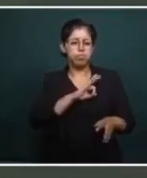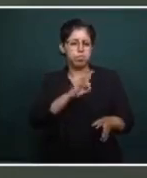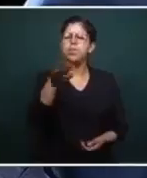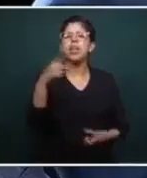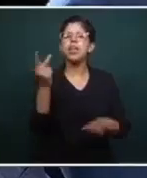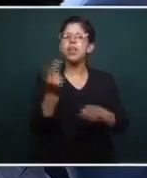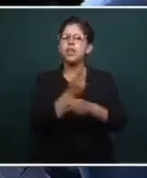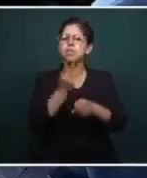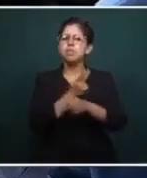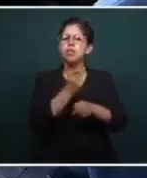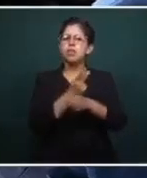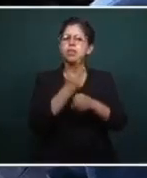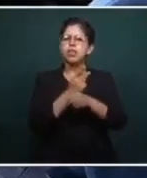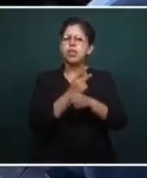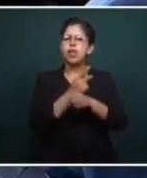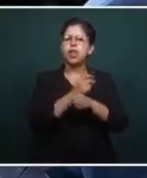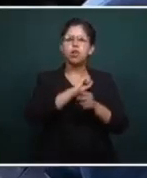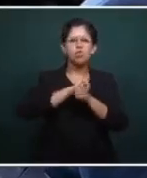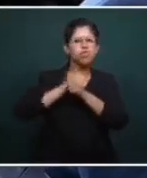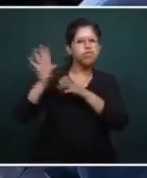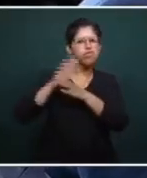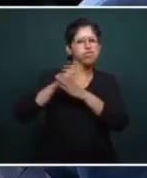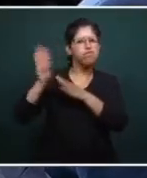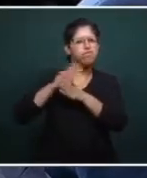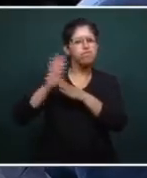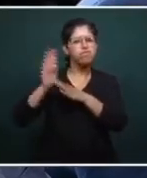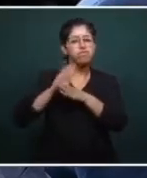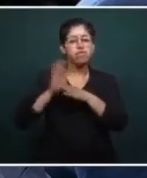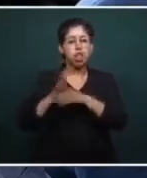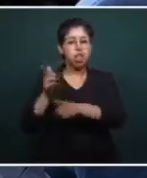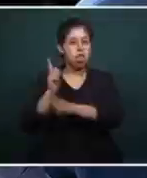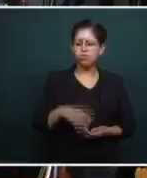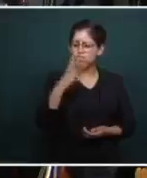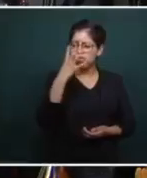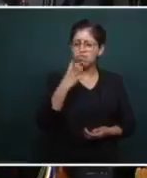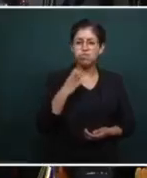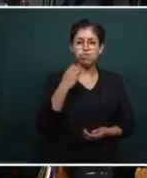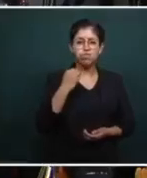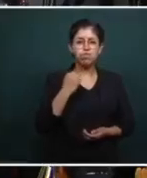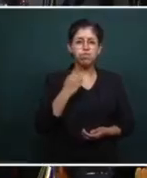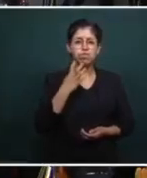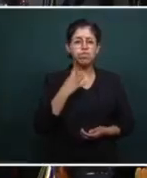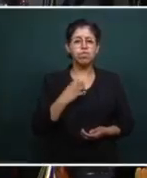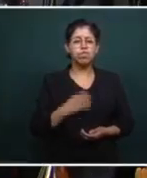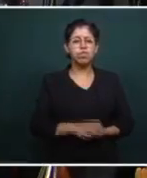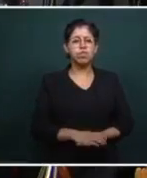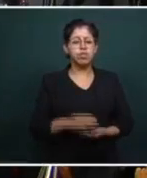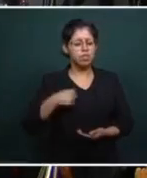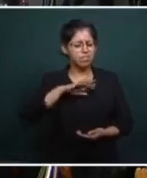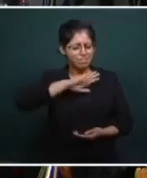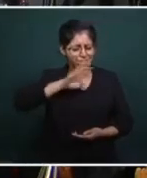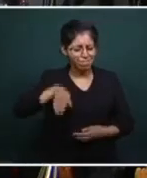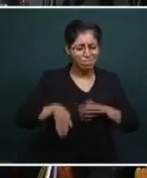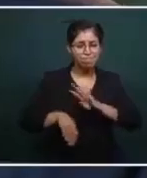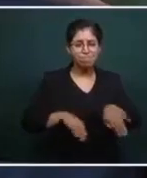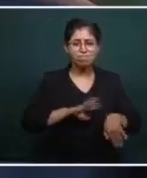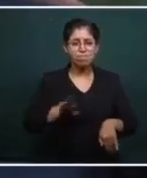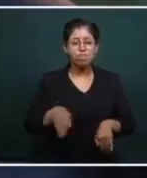14.400 militares que se sumarán gradualmente a la Guardia Nacional y que conjuntamente con autoridades municipales buscan